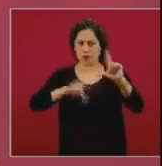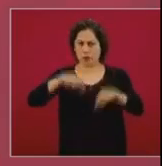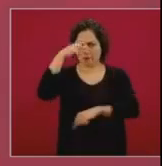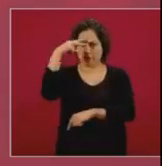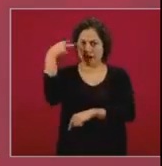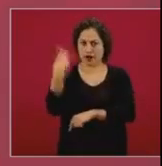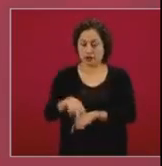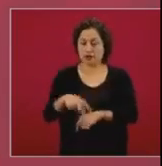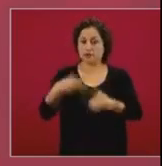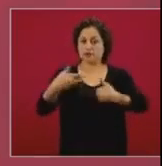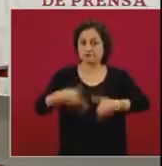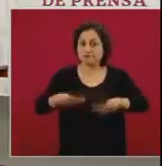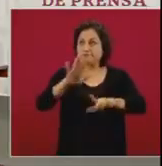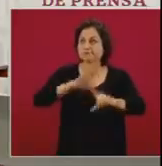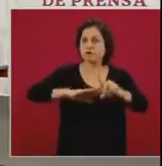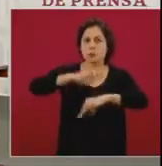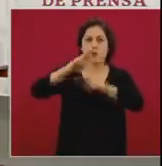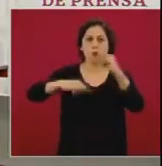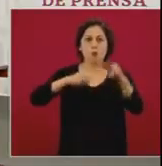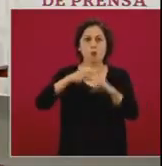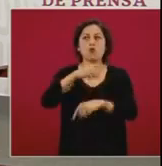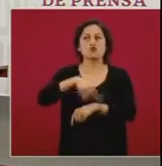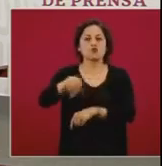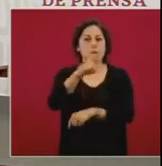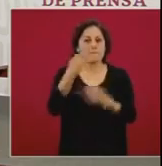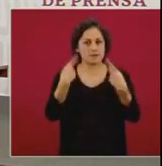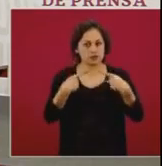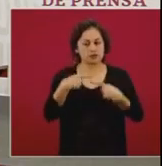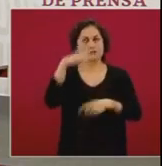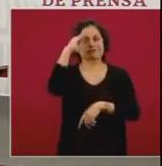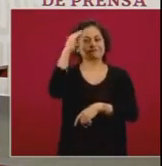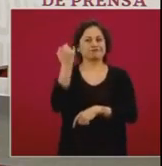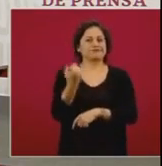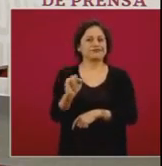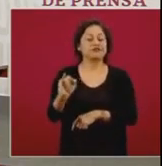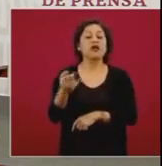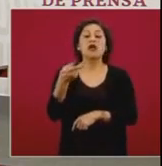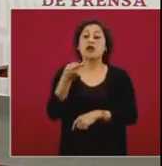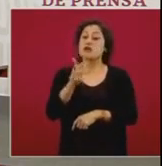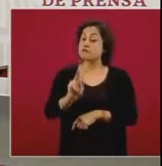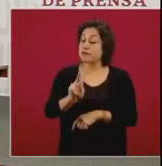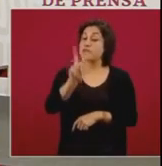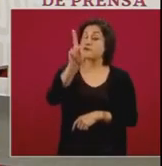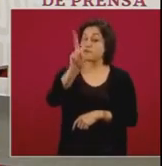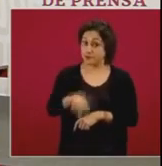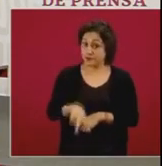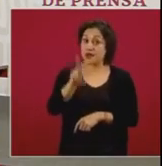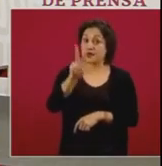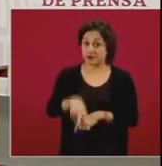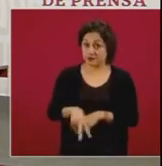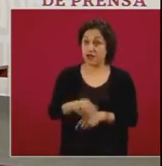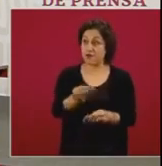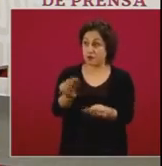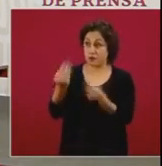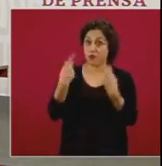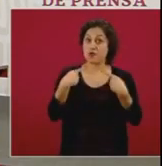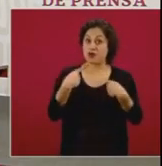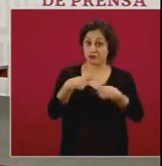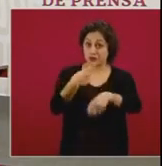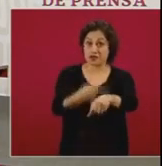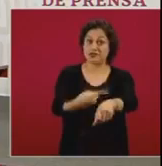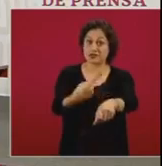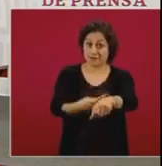veces inclusive en el mundo, y en realidad existe más de lo que uno piensa, y